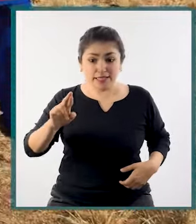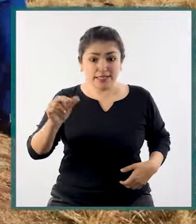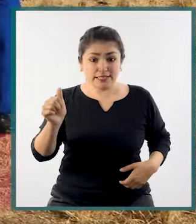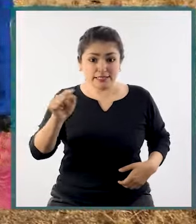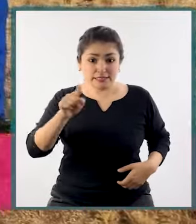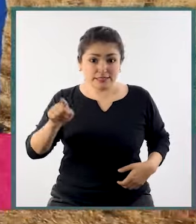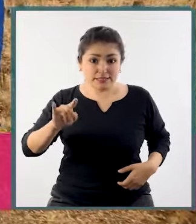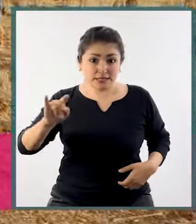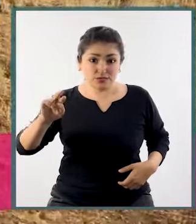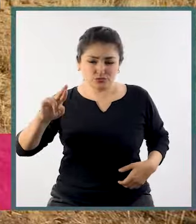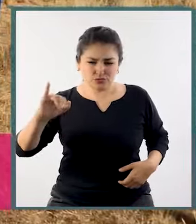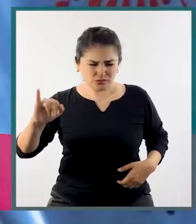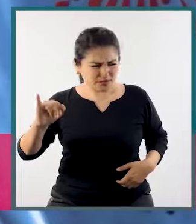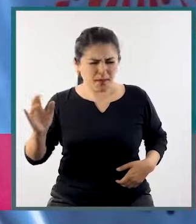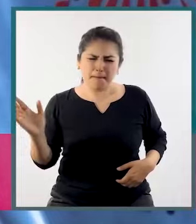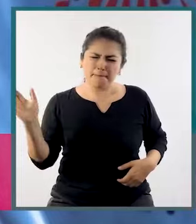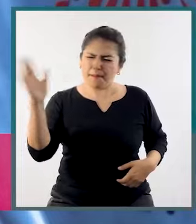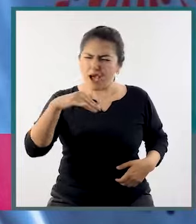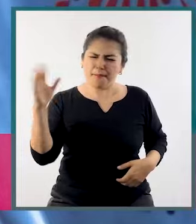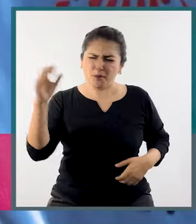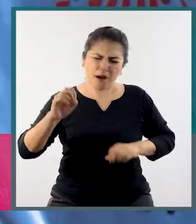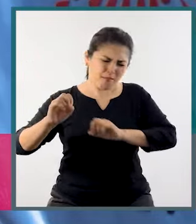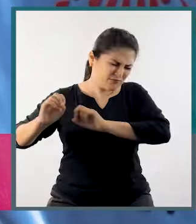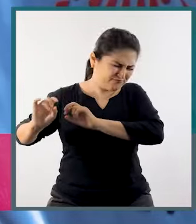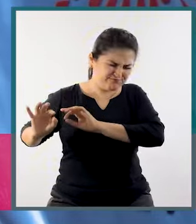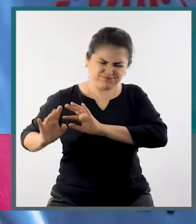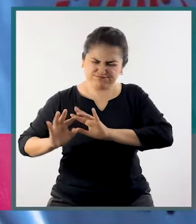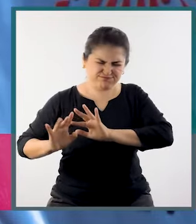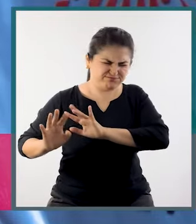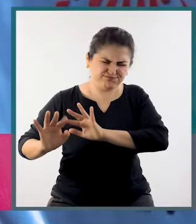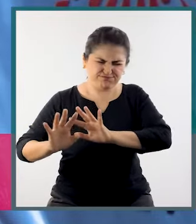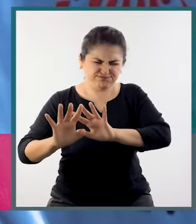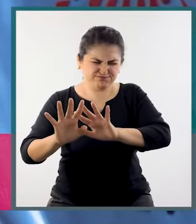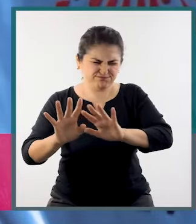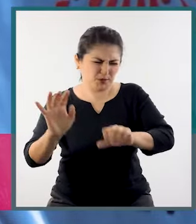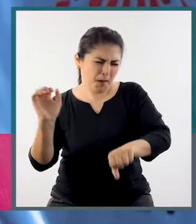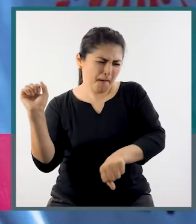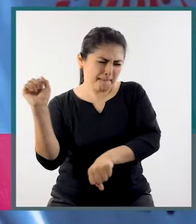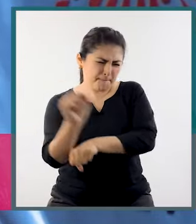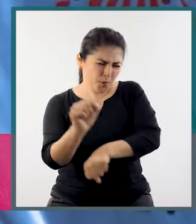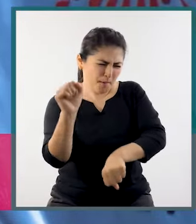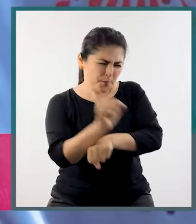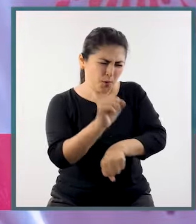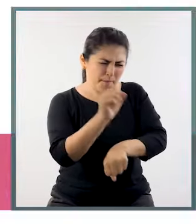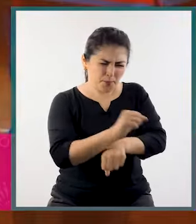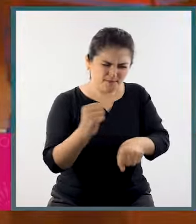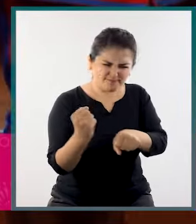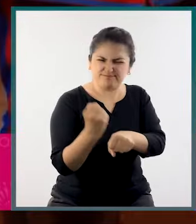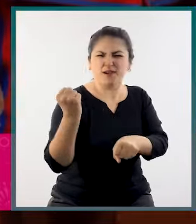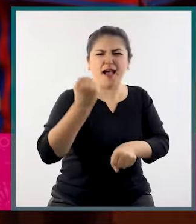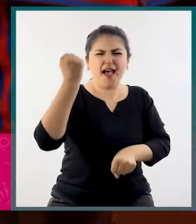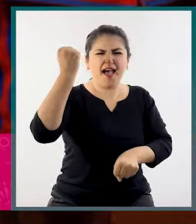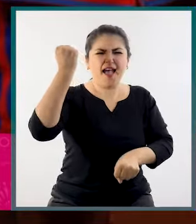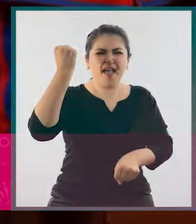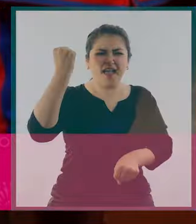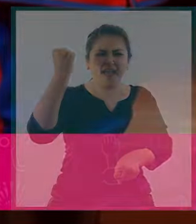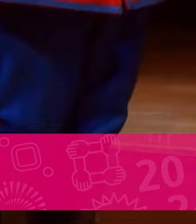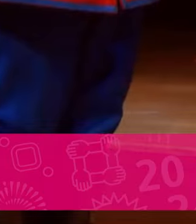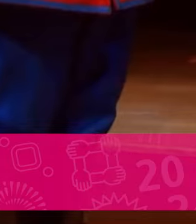órdenes del intrépido Rázuri convirtió una derrota anunciada en la más icónica de las victorias.